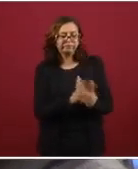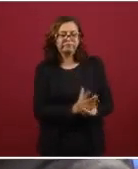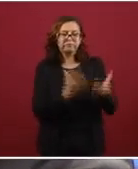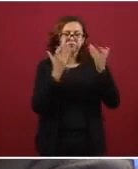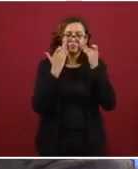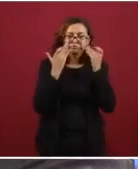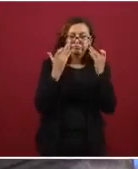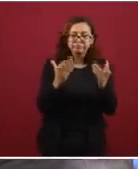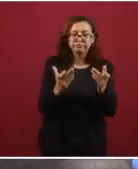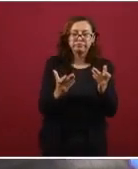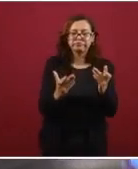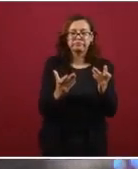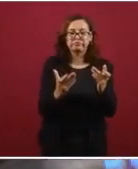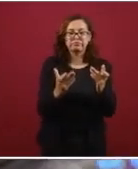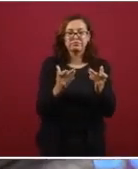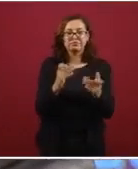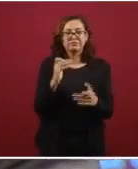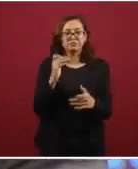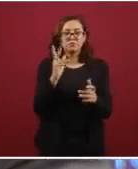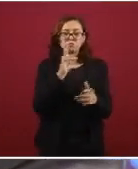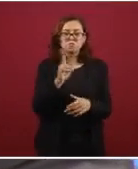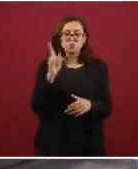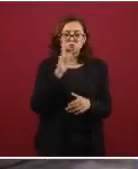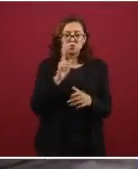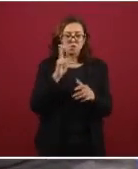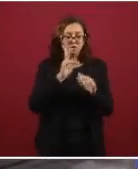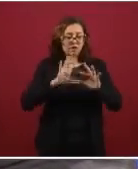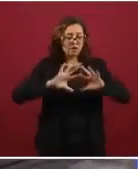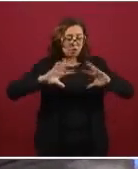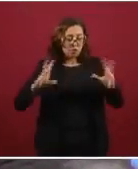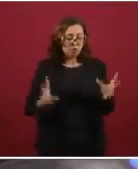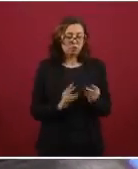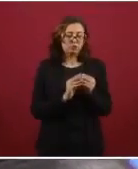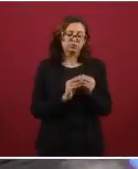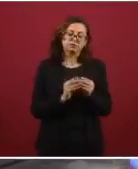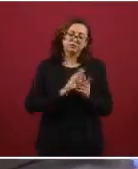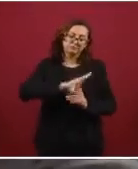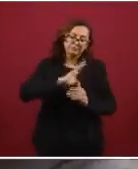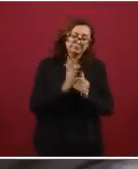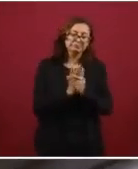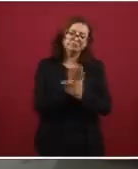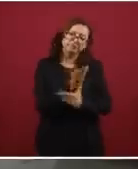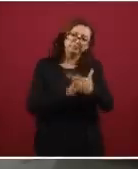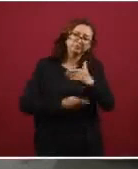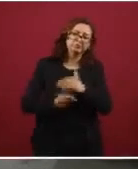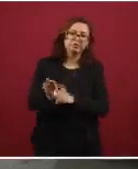testimonios o elementos de prueba para integrar la carpeta de investigación correspondiente.